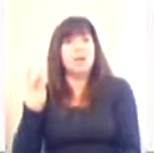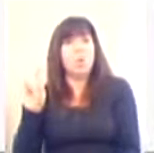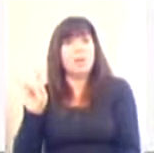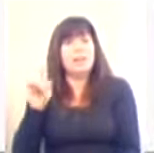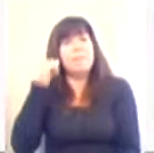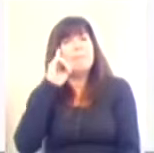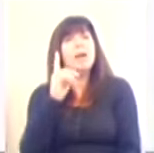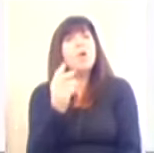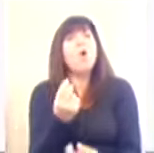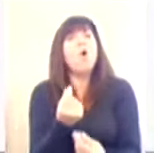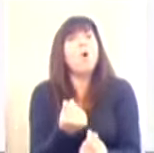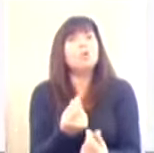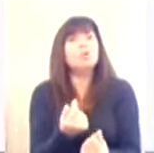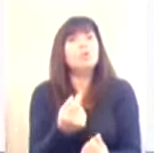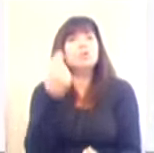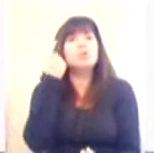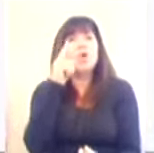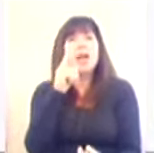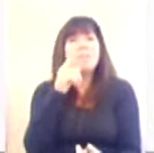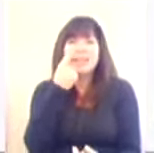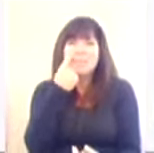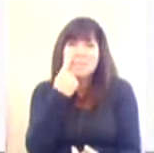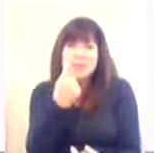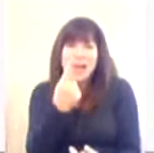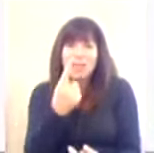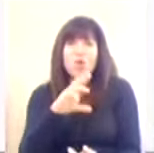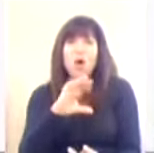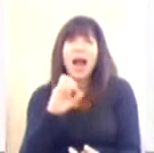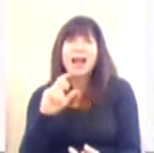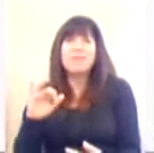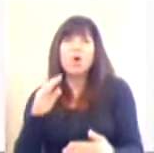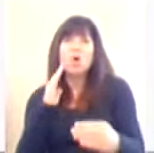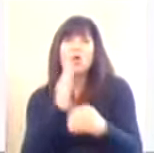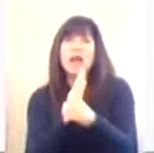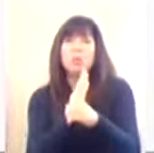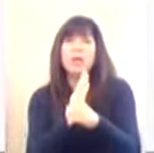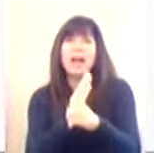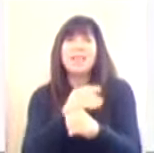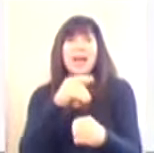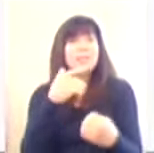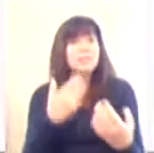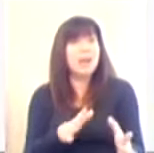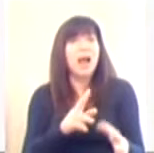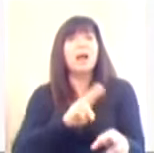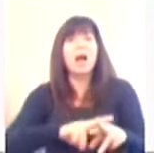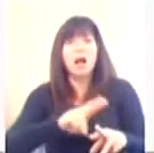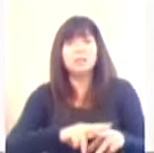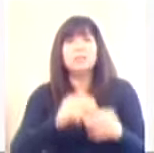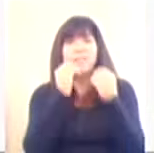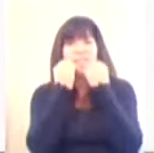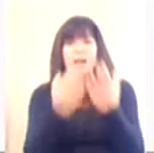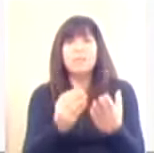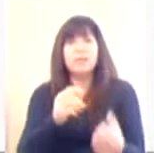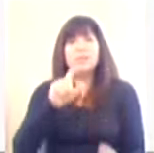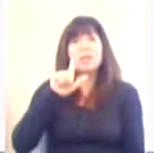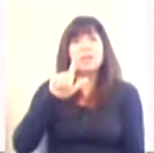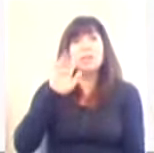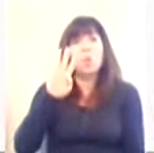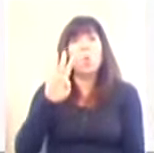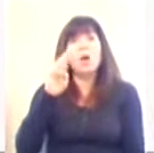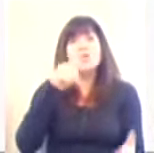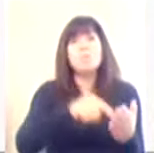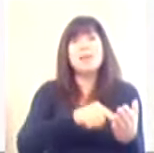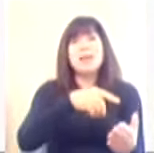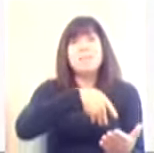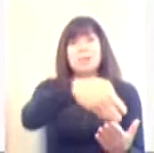costo, si solo miráramos la carbono neutralidad, generaría ya un beneficio de 74.000 millones de dólares